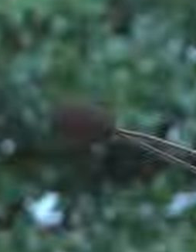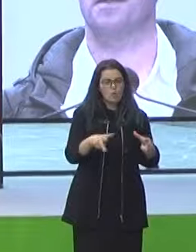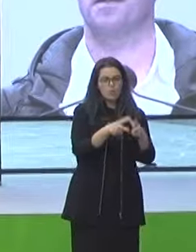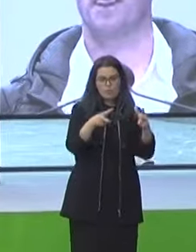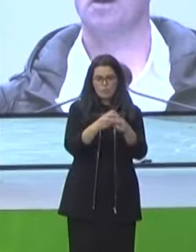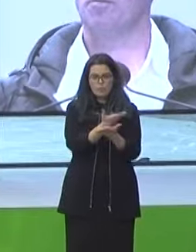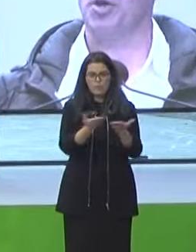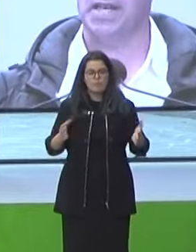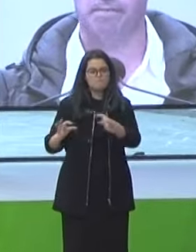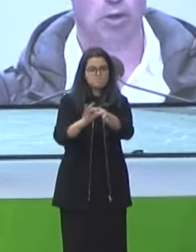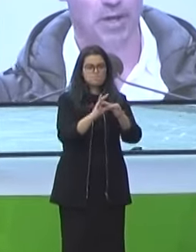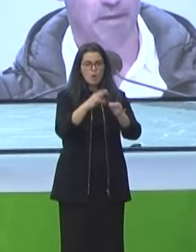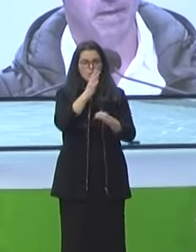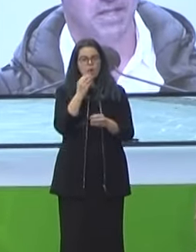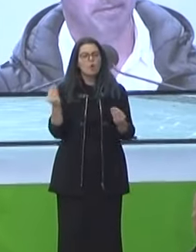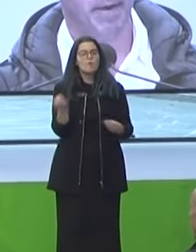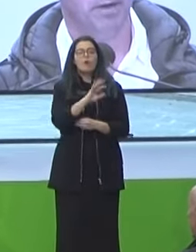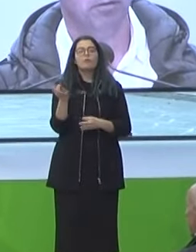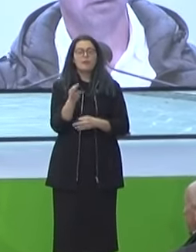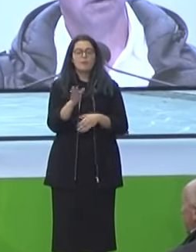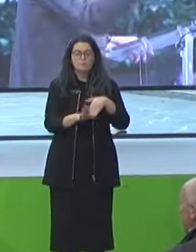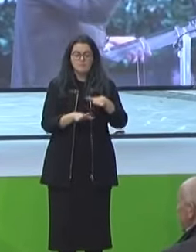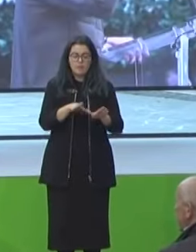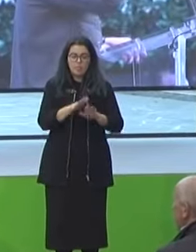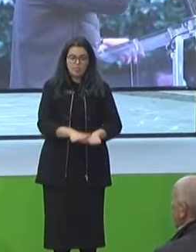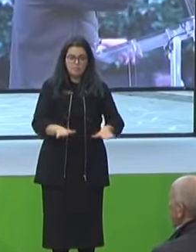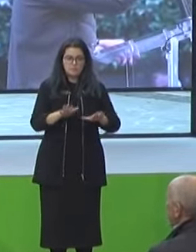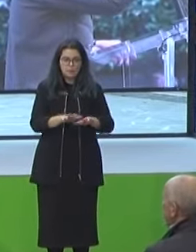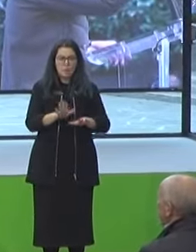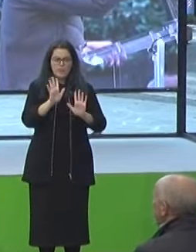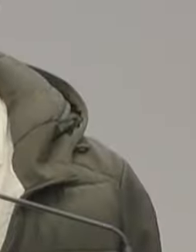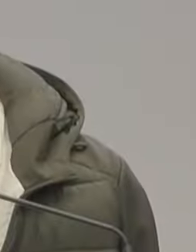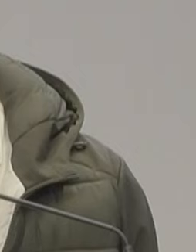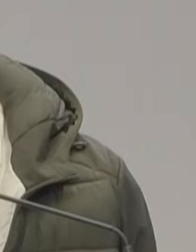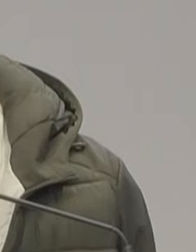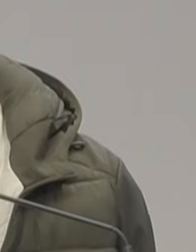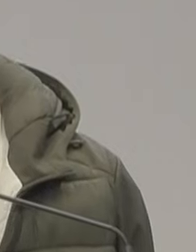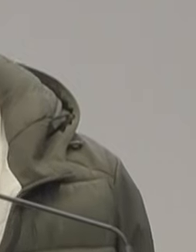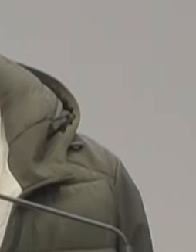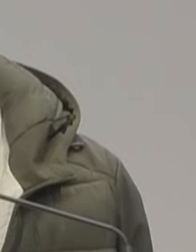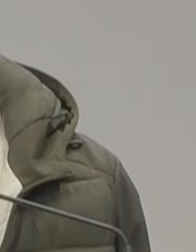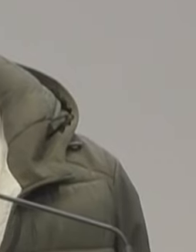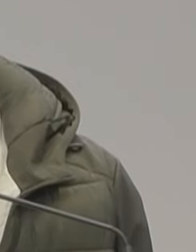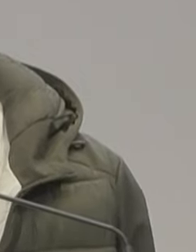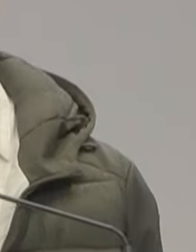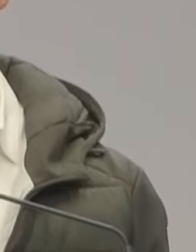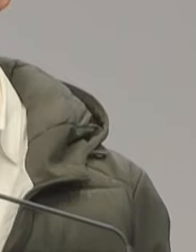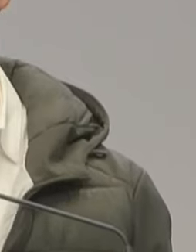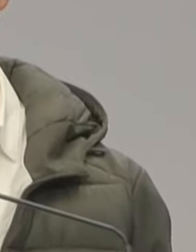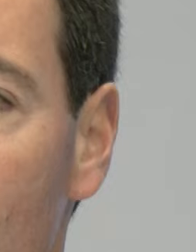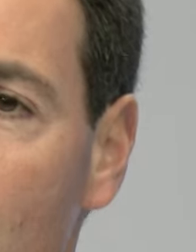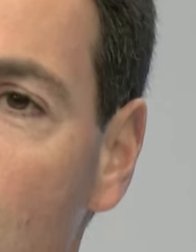sociedad porque es mejor ir más despacio y llegar más lejos pero ir todas y todos